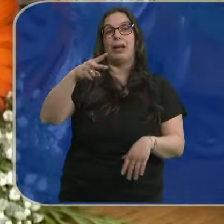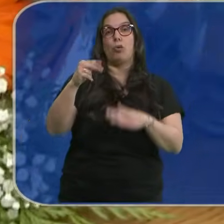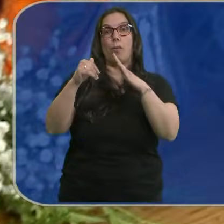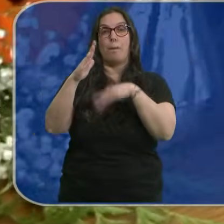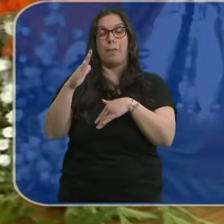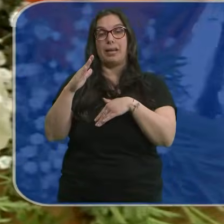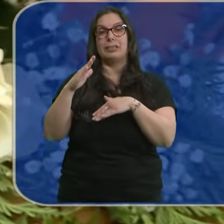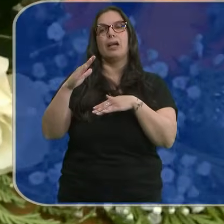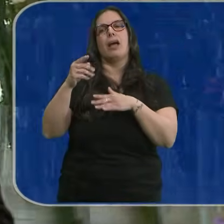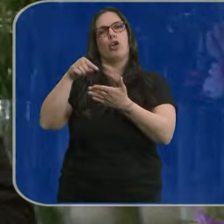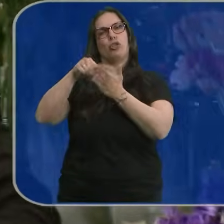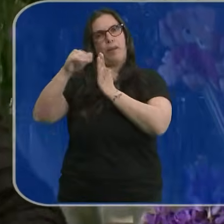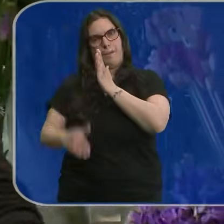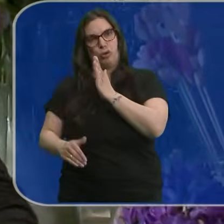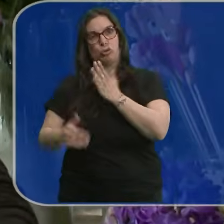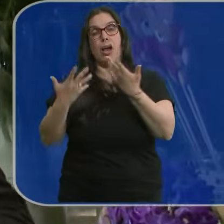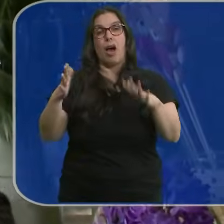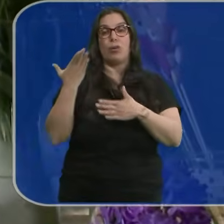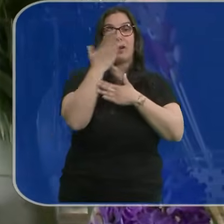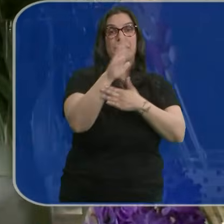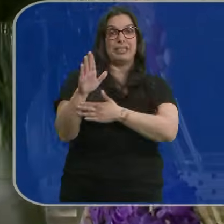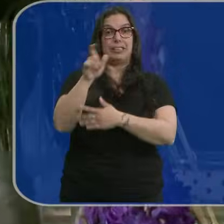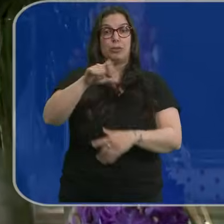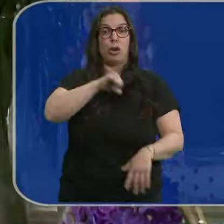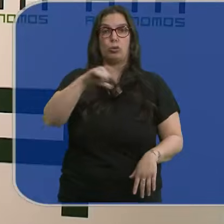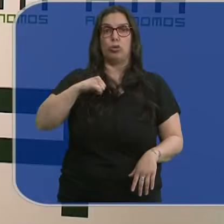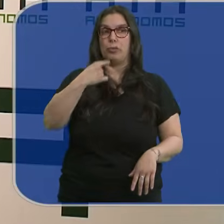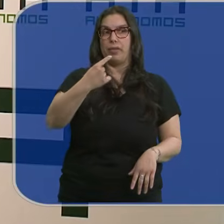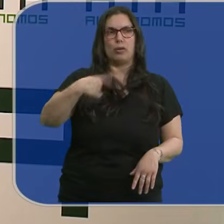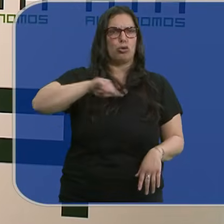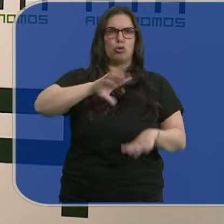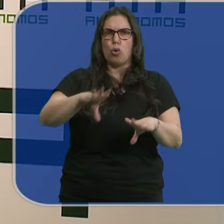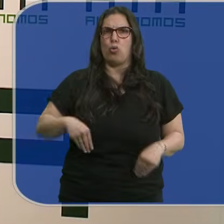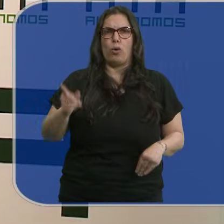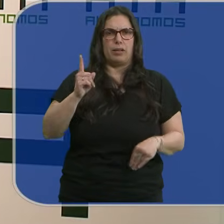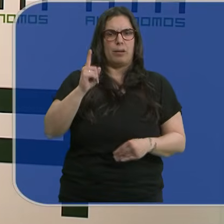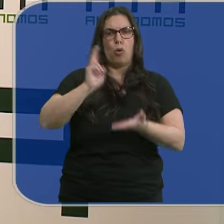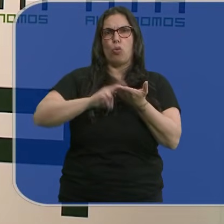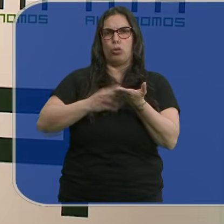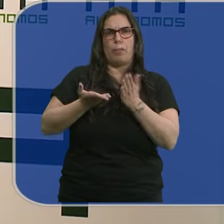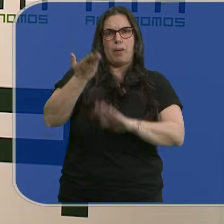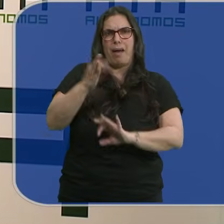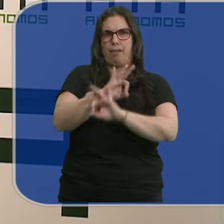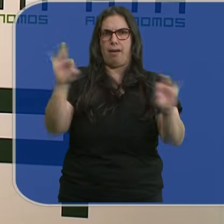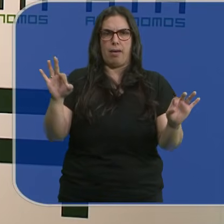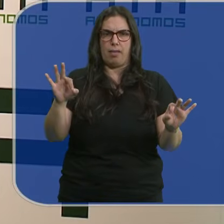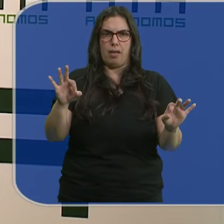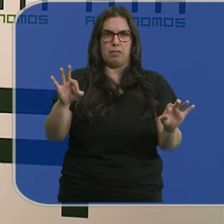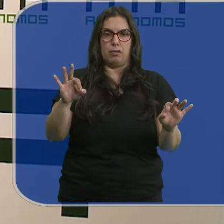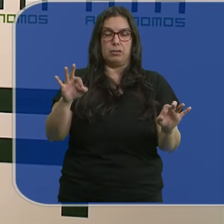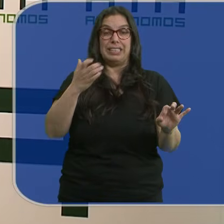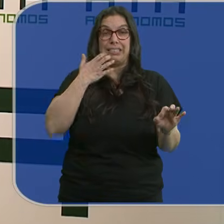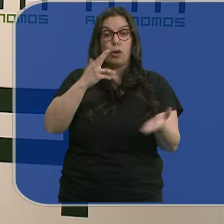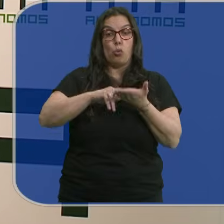euros de base mínima, aunque los representantes de los autónomos aseguran: no vamos a aceptar ninguna subida de cuota que no